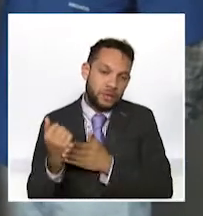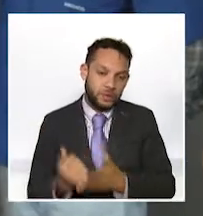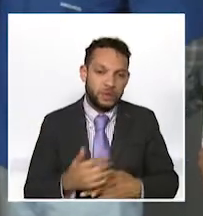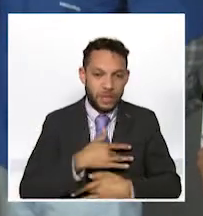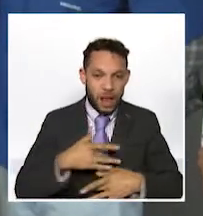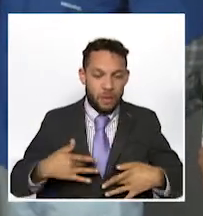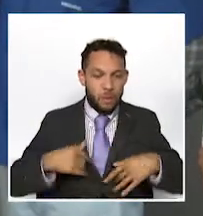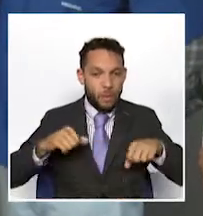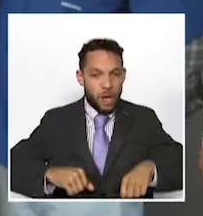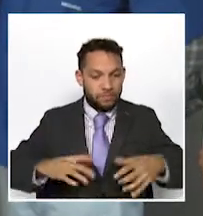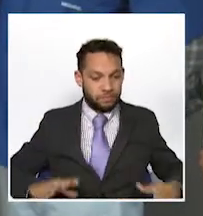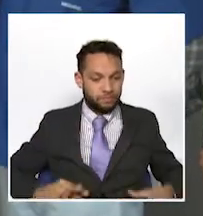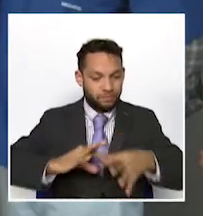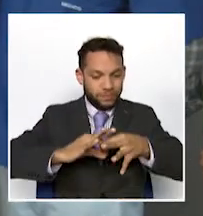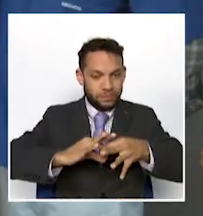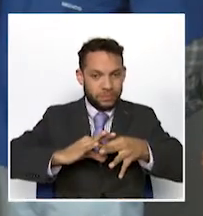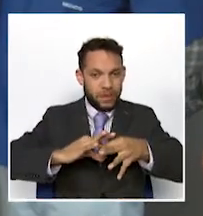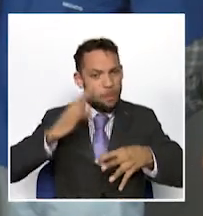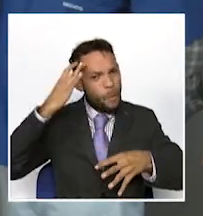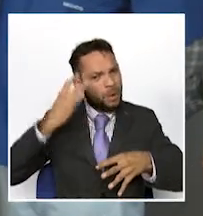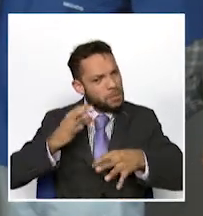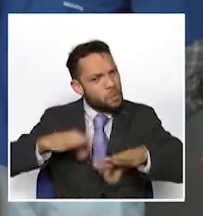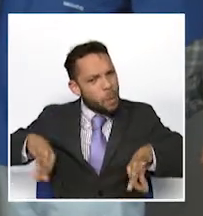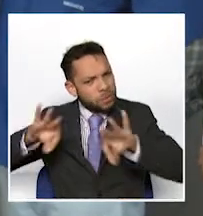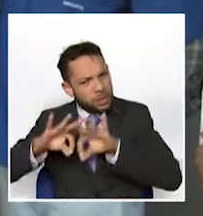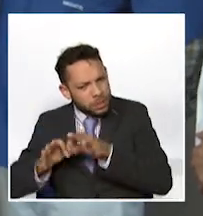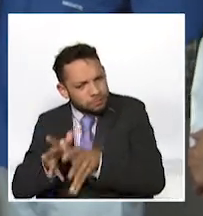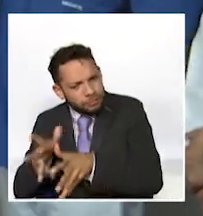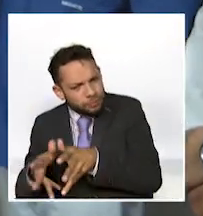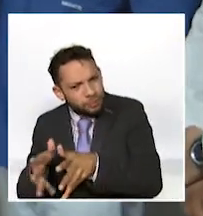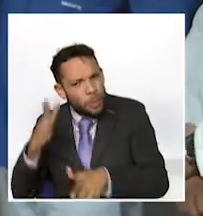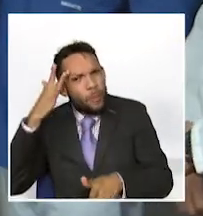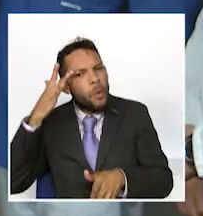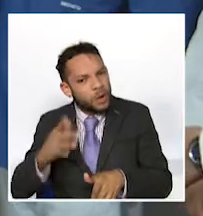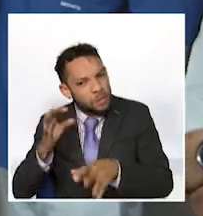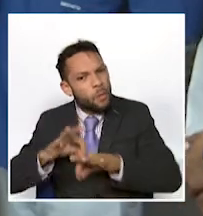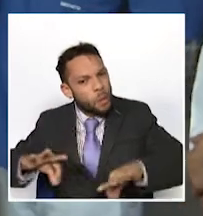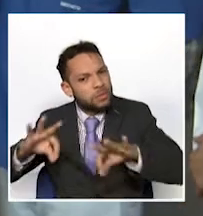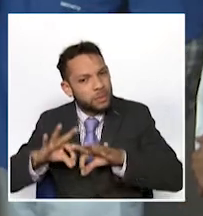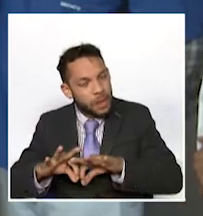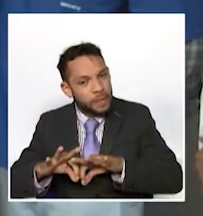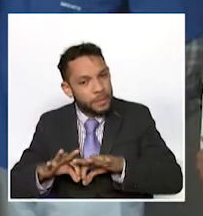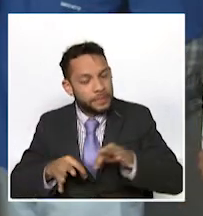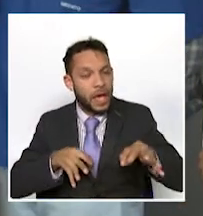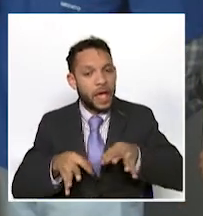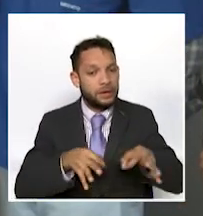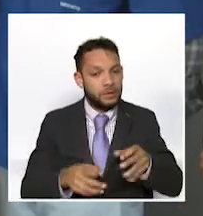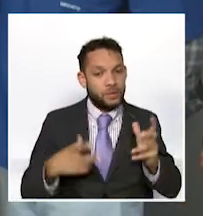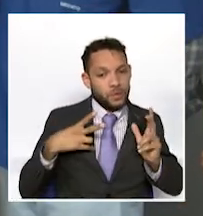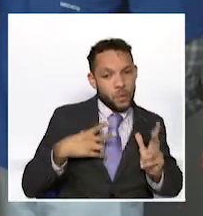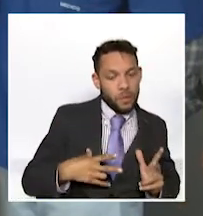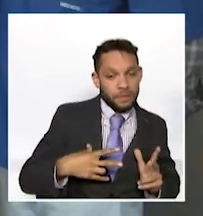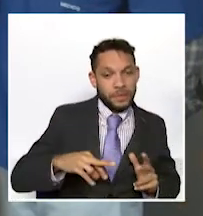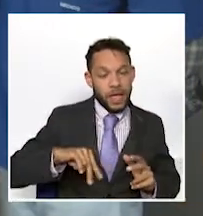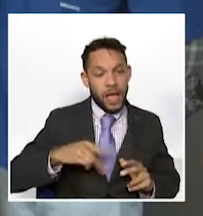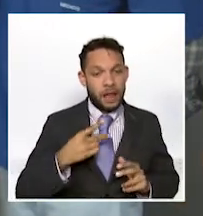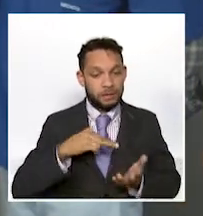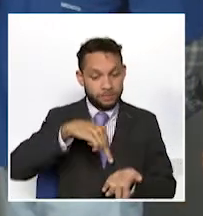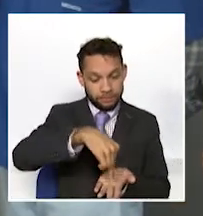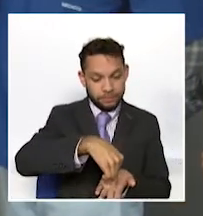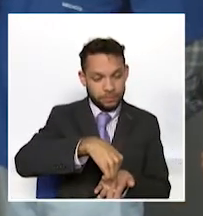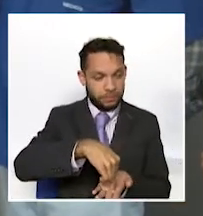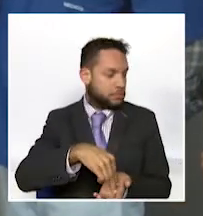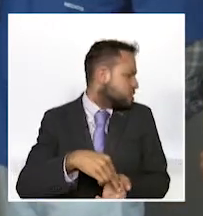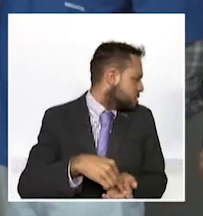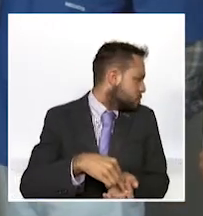quiroprácticas. ¿Por qué es importante corregir esto? Cuando tenemos una posición inadecuada, un giro, una listesis o una